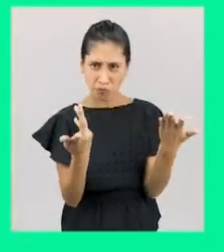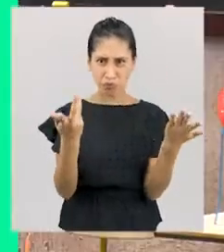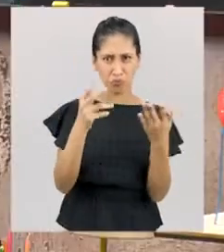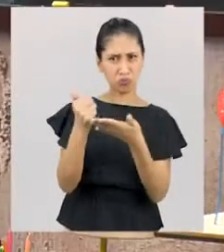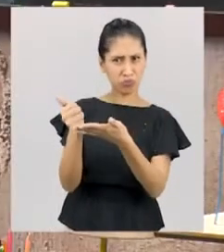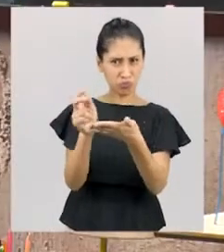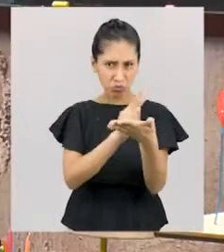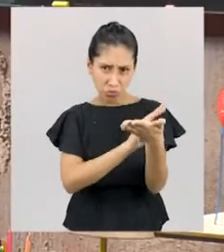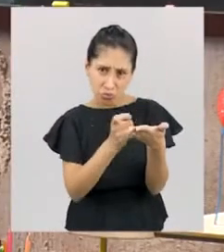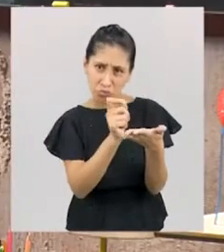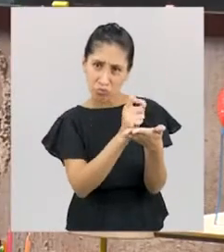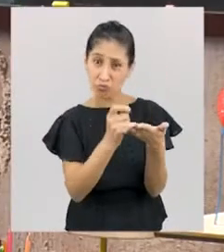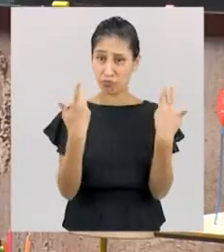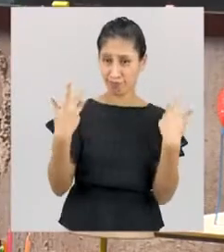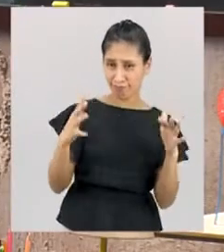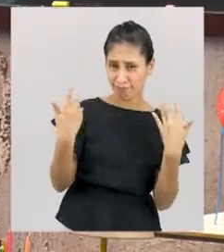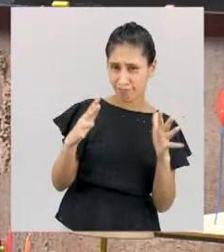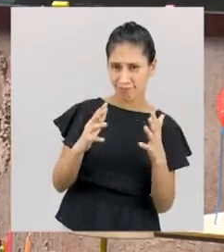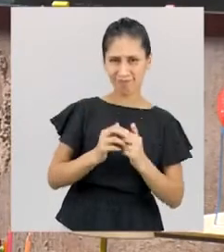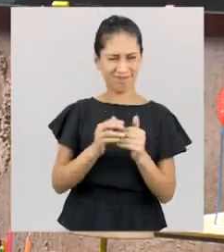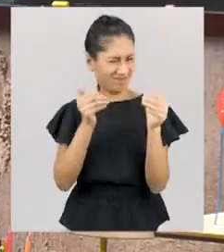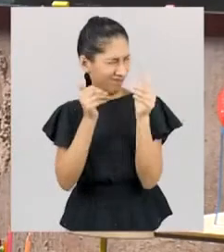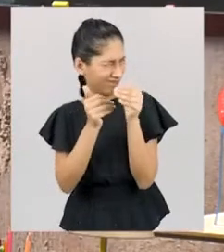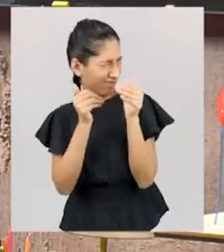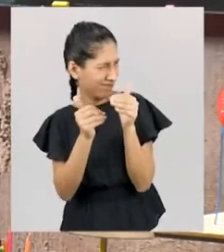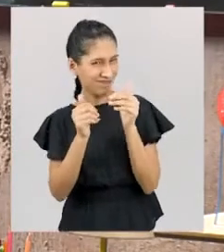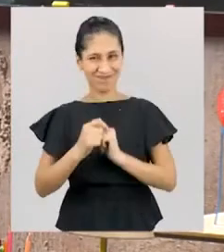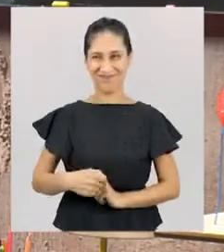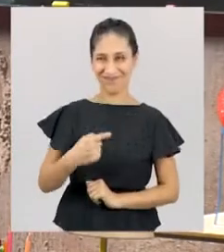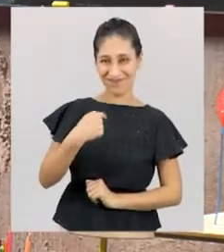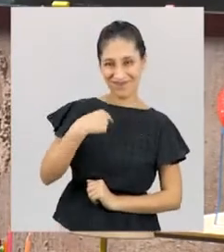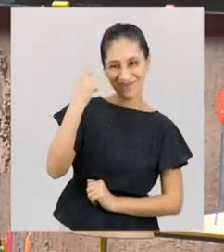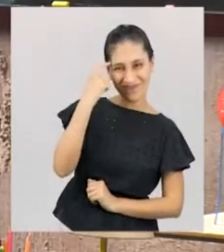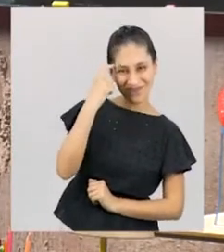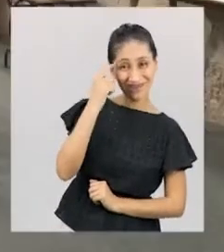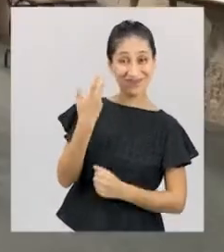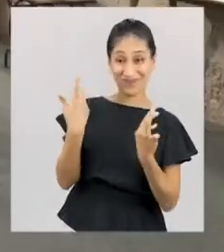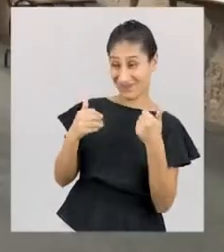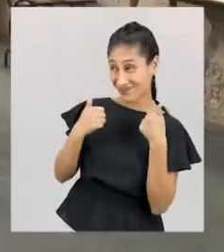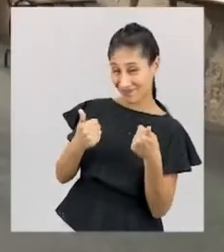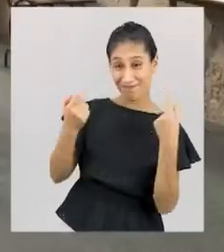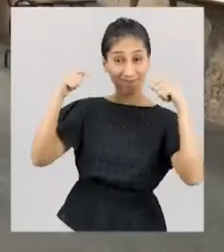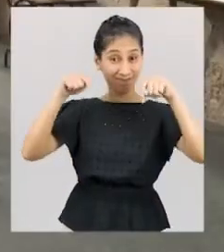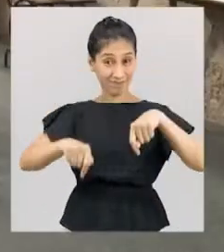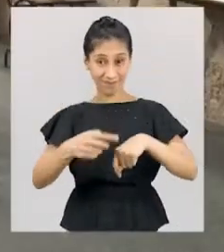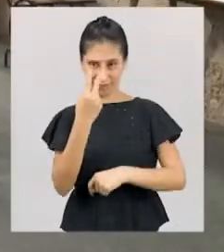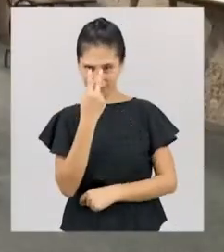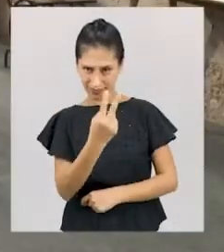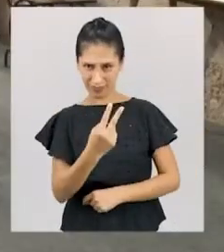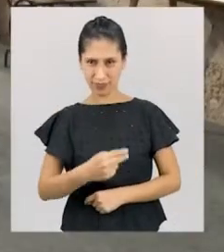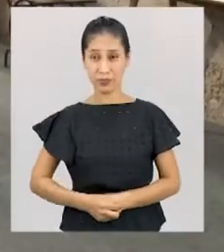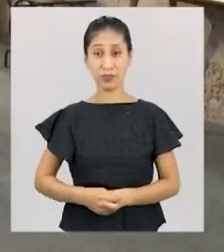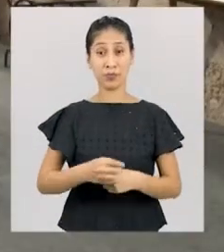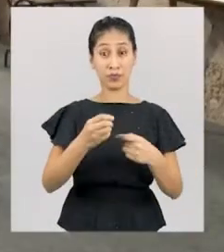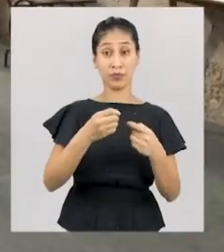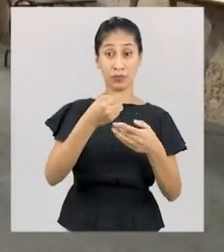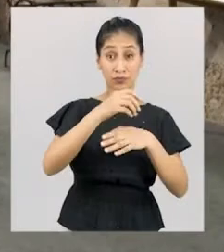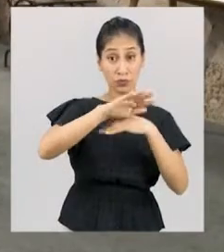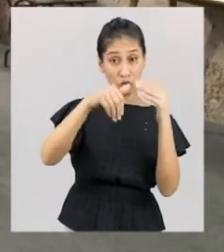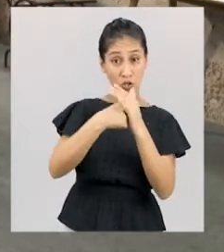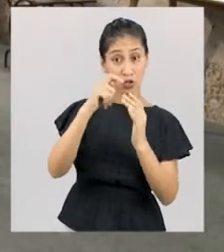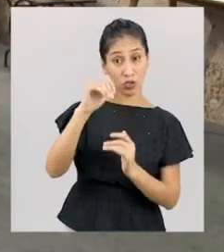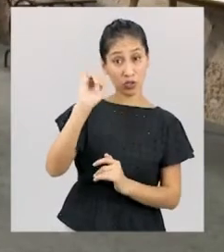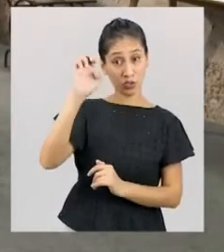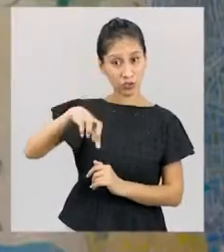abordado. Estaba cerca, era lo que estaba pensando. Muy bien, ahora vamos a ver los tipos de